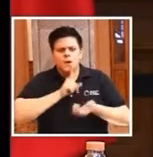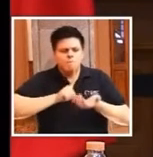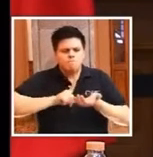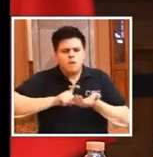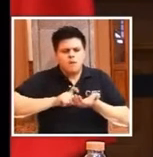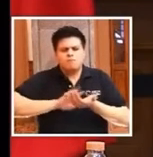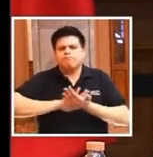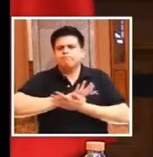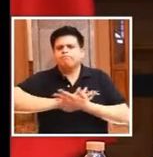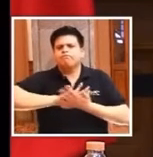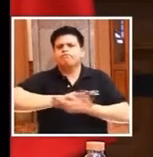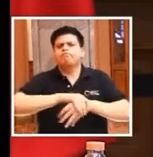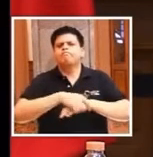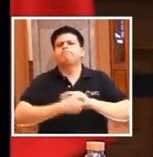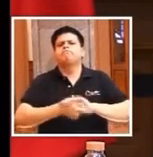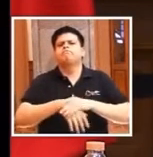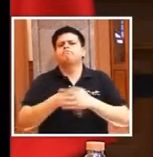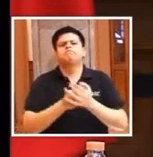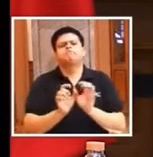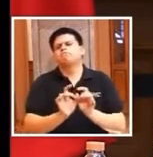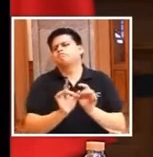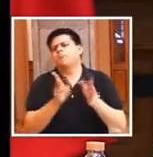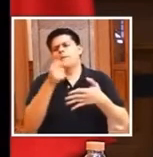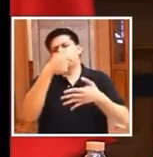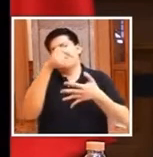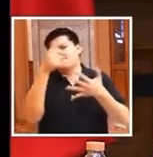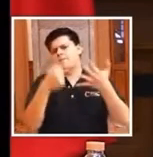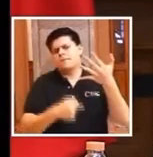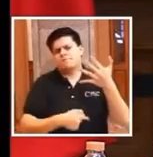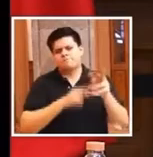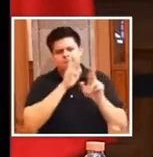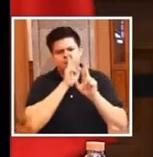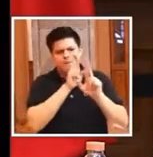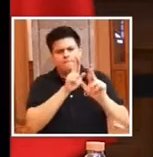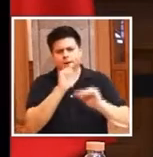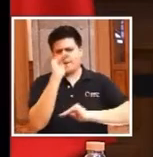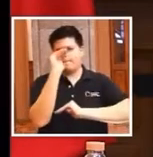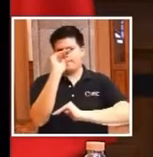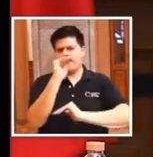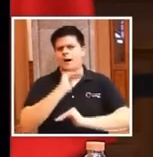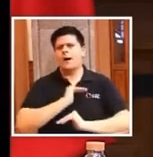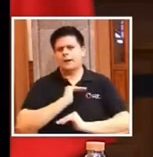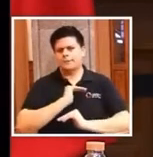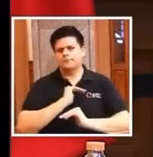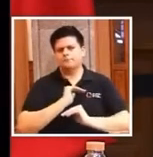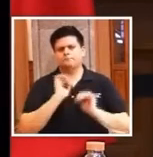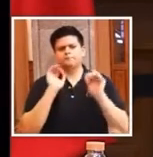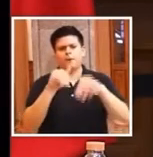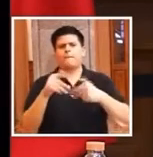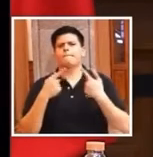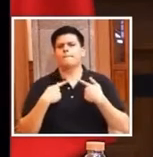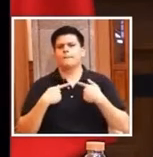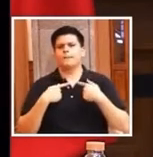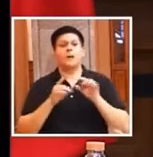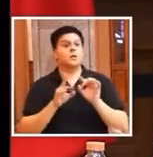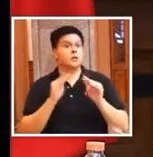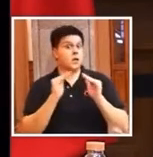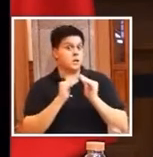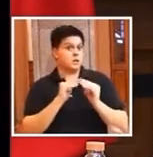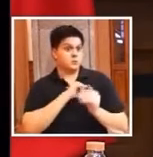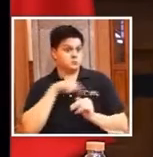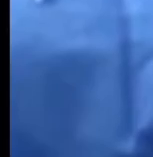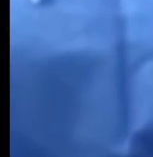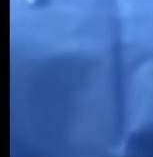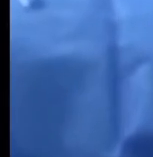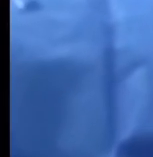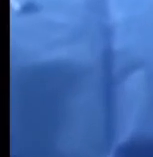gel antibacterial, para respetar el aforo. Que en alguna casa no se respete el